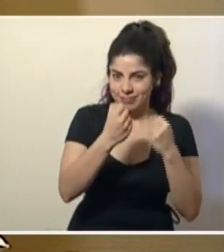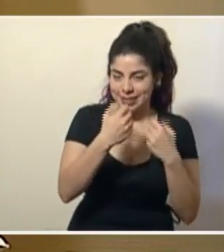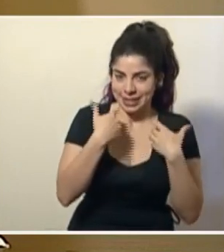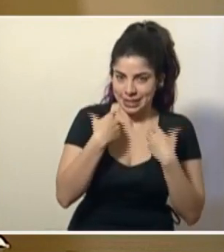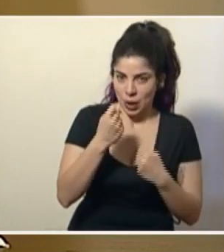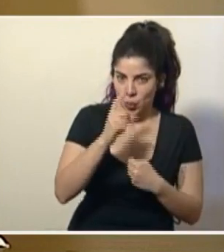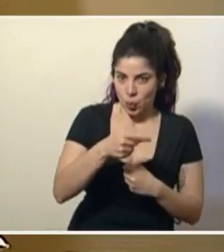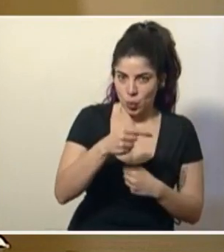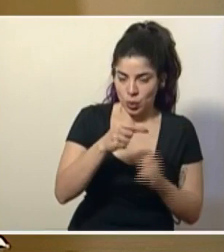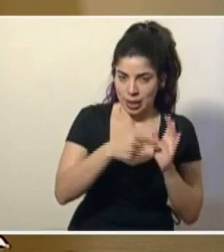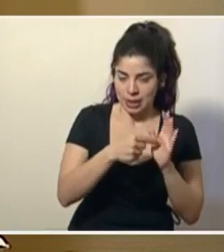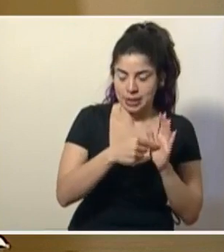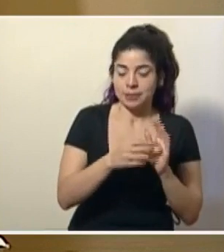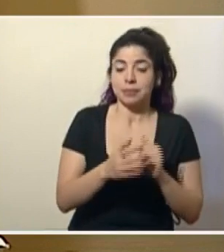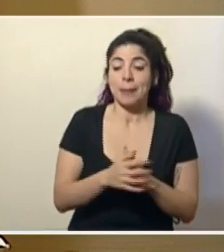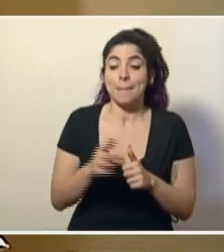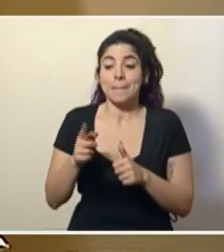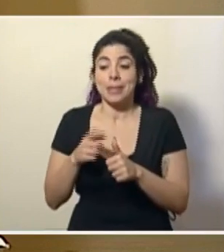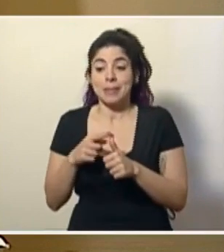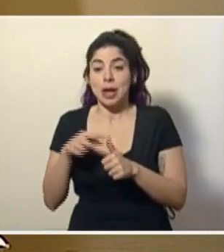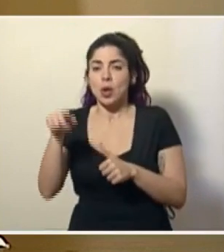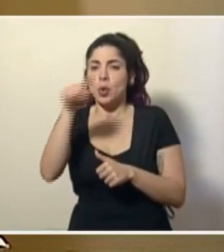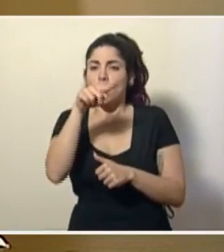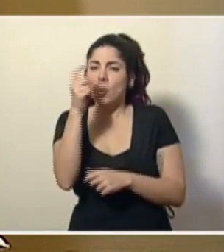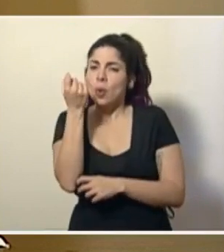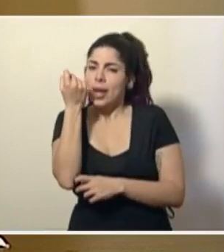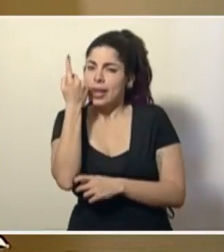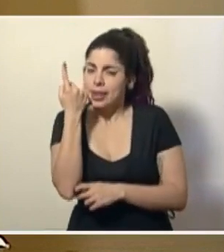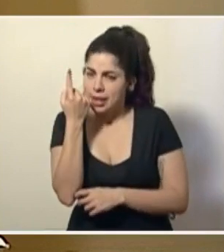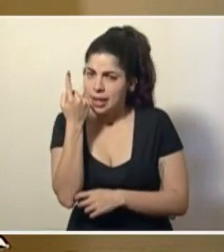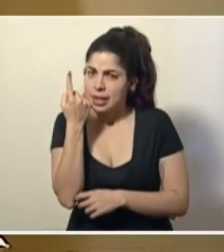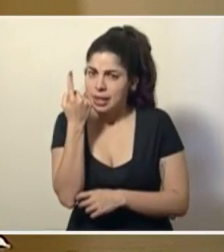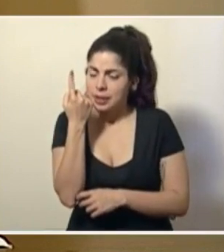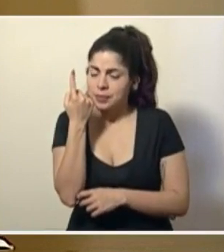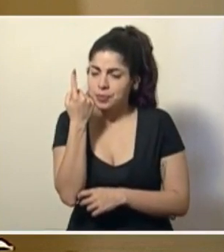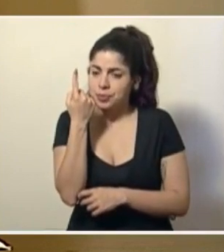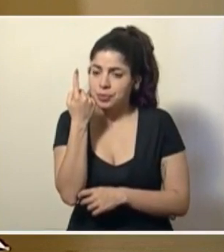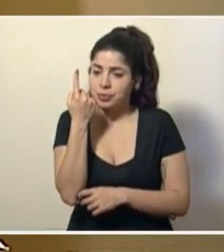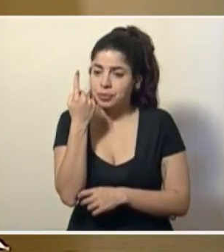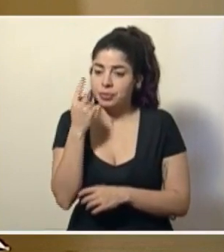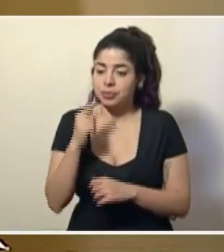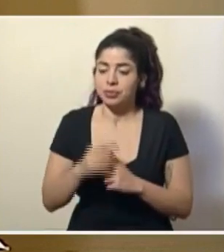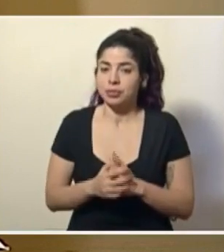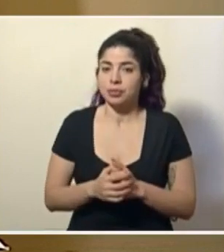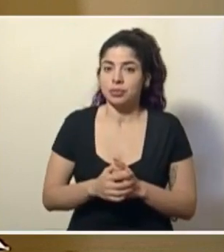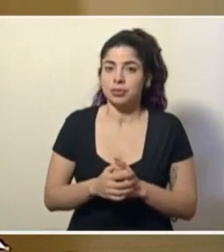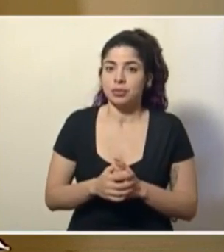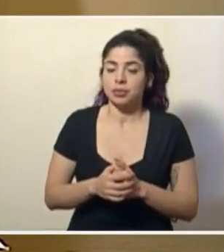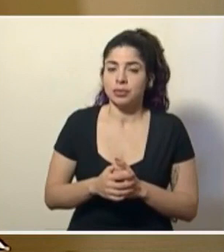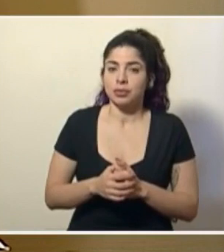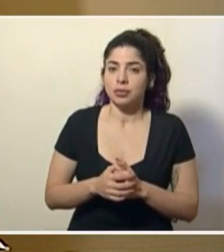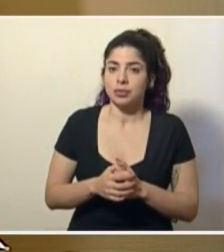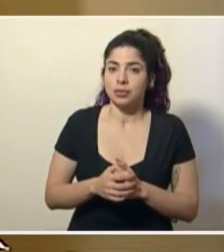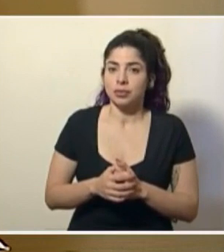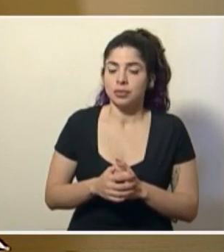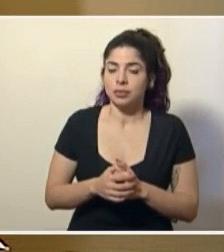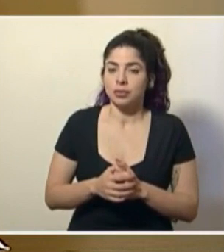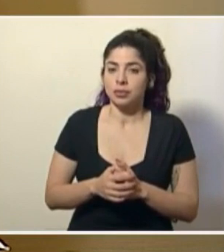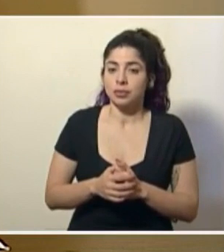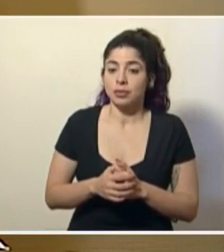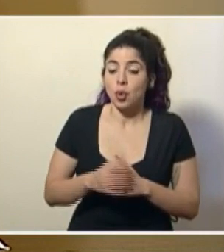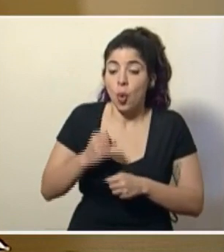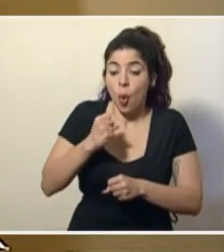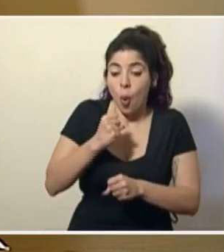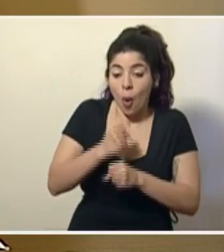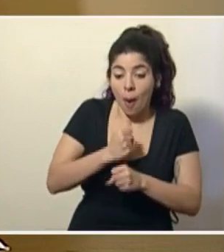vehicular sanitaria. Primero, entender que la coordinación de